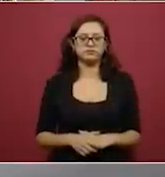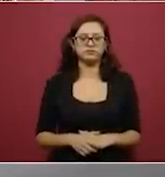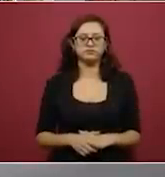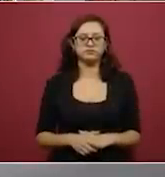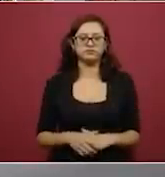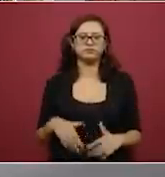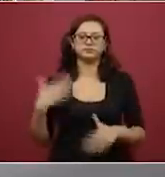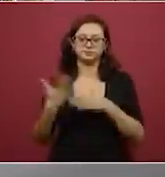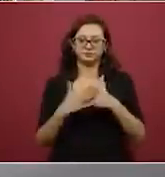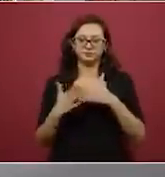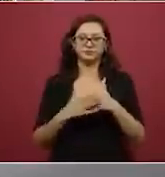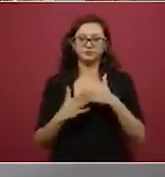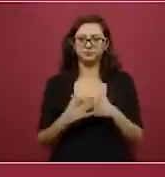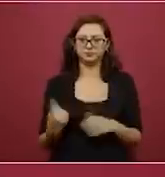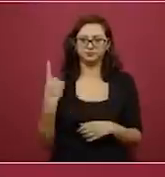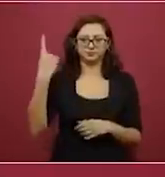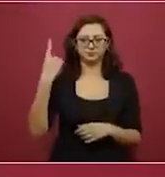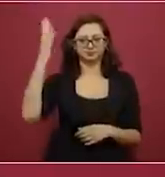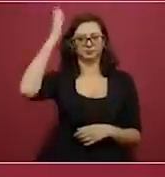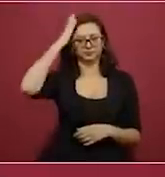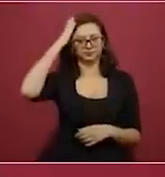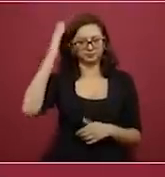futuro comandante también